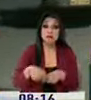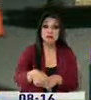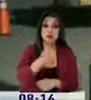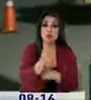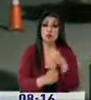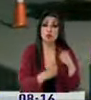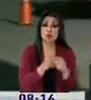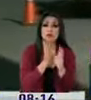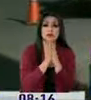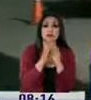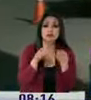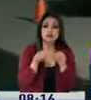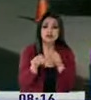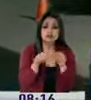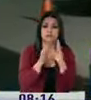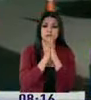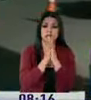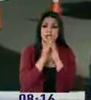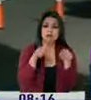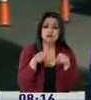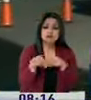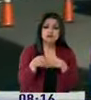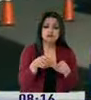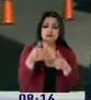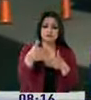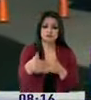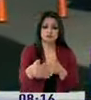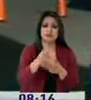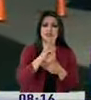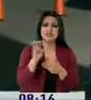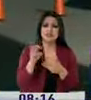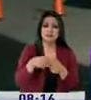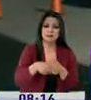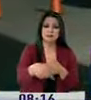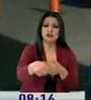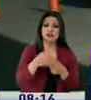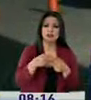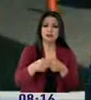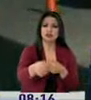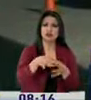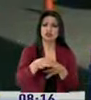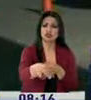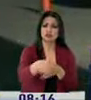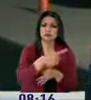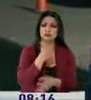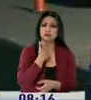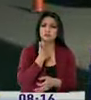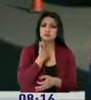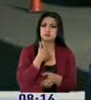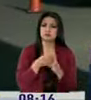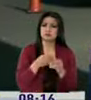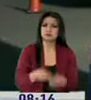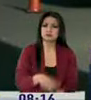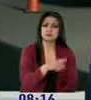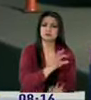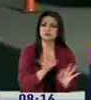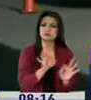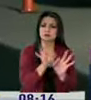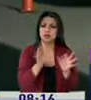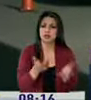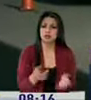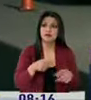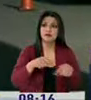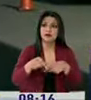un pequeño contraflujo que estamos hablando de unos 60, 80 metros que no va a afectar en ningún sentido